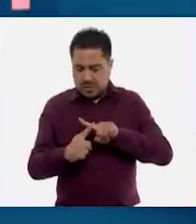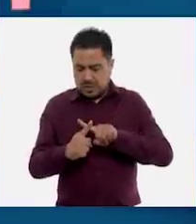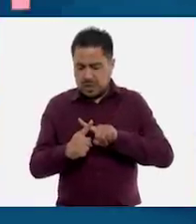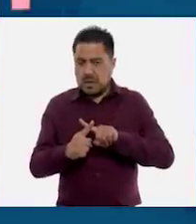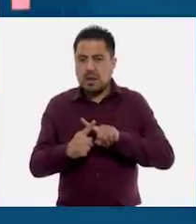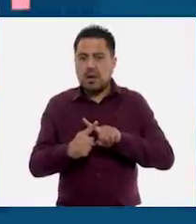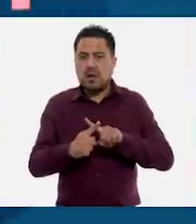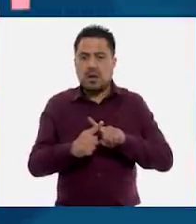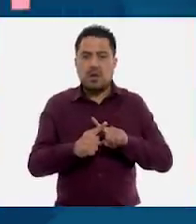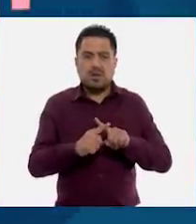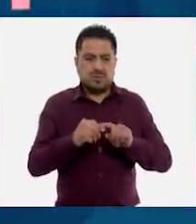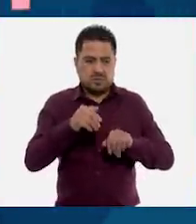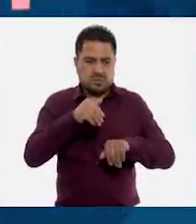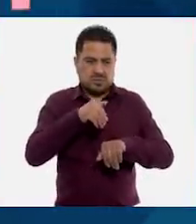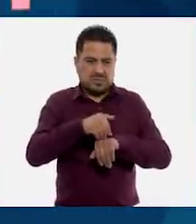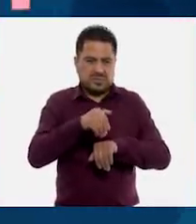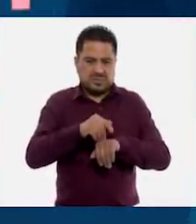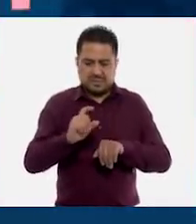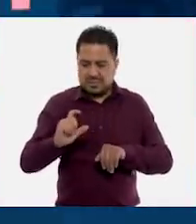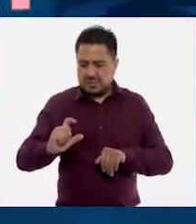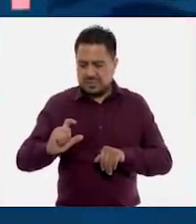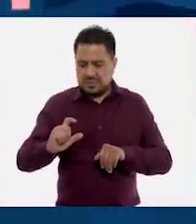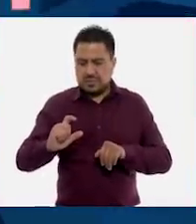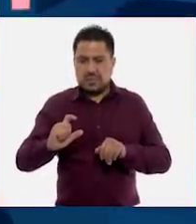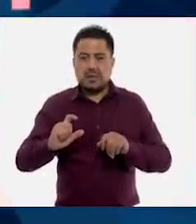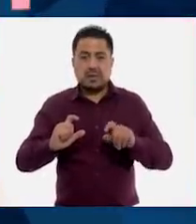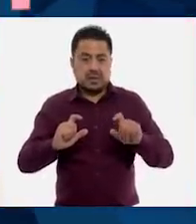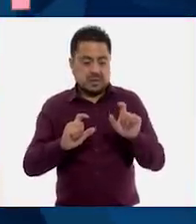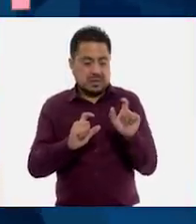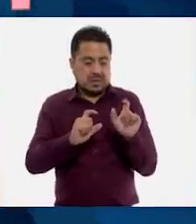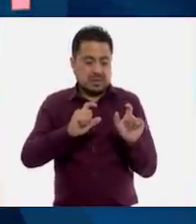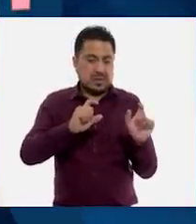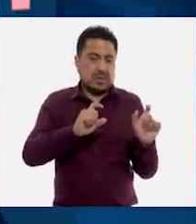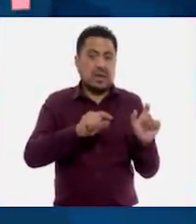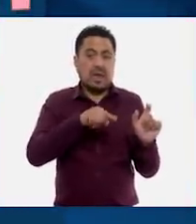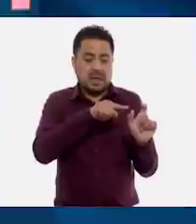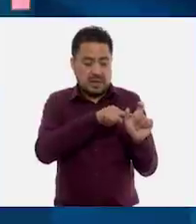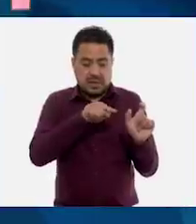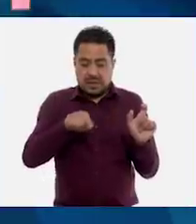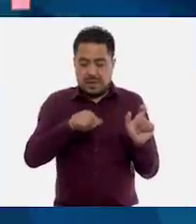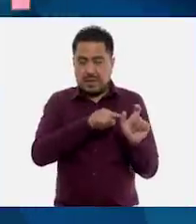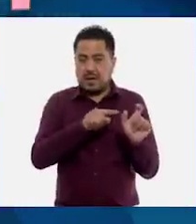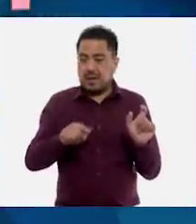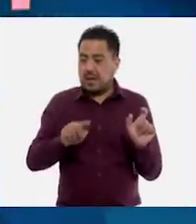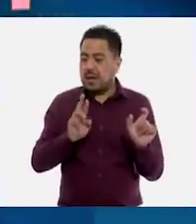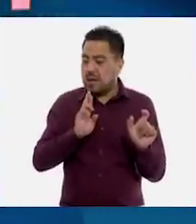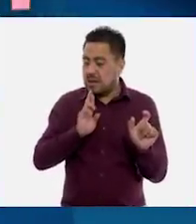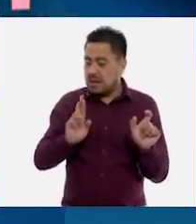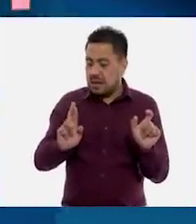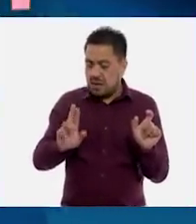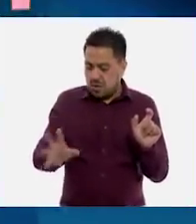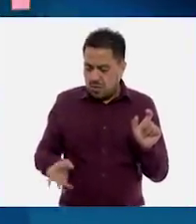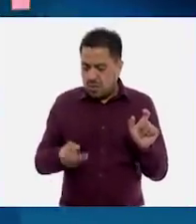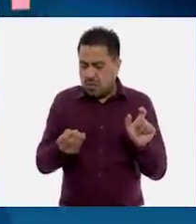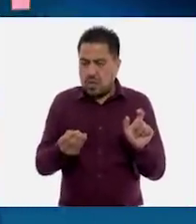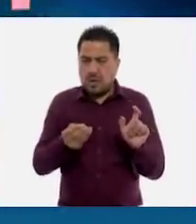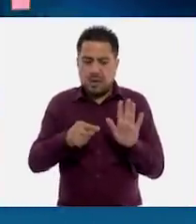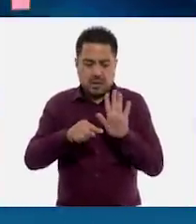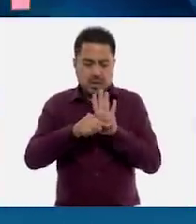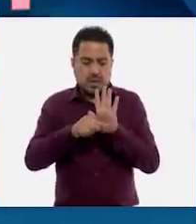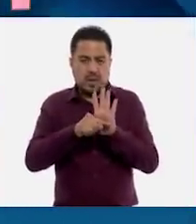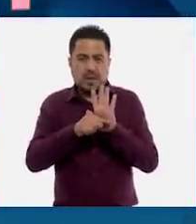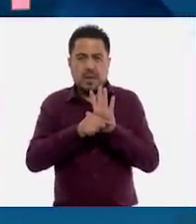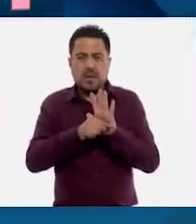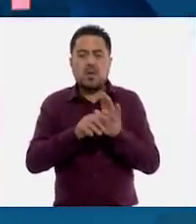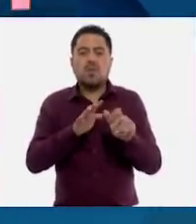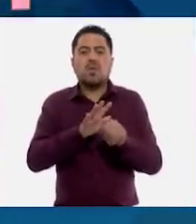multiplicamos el cociente por el divisor. Y ese resultado se lo restamos